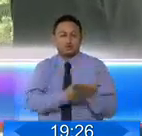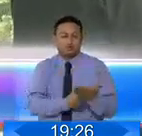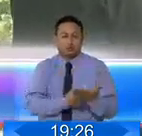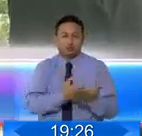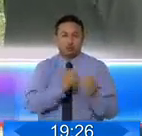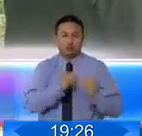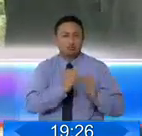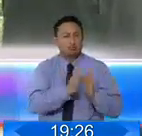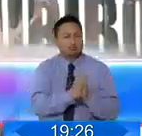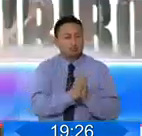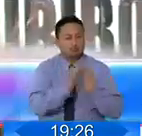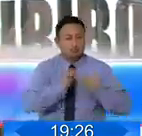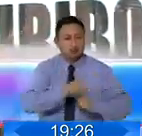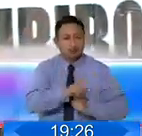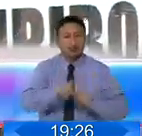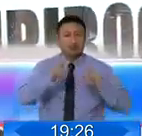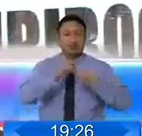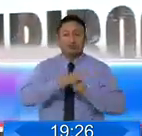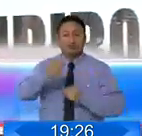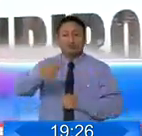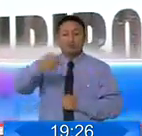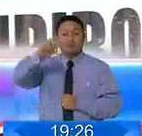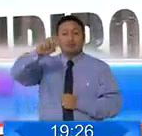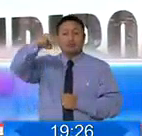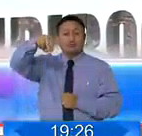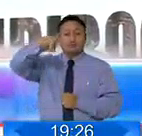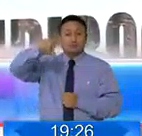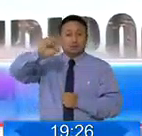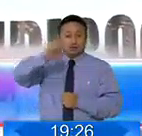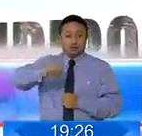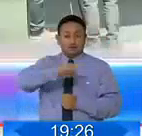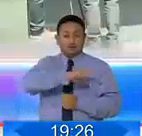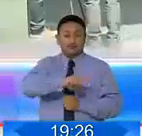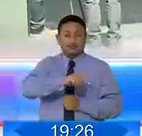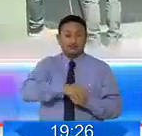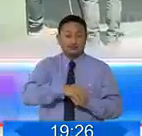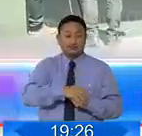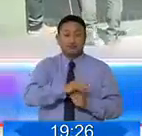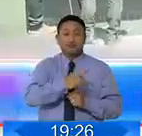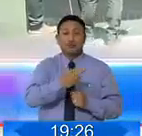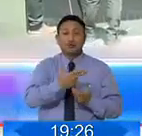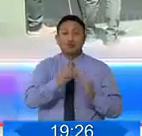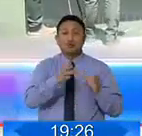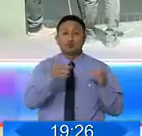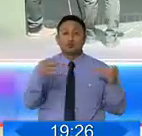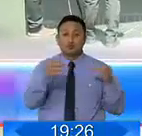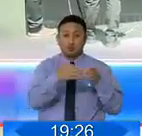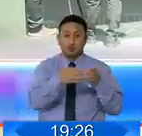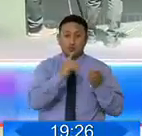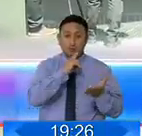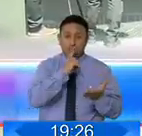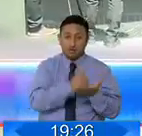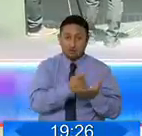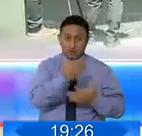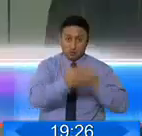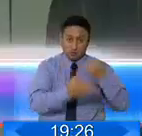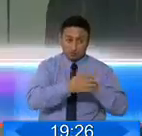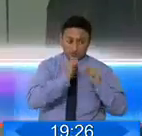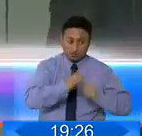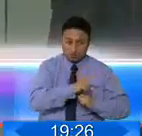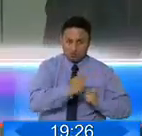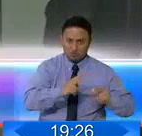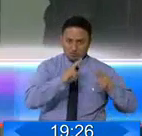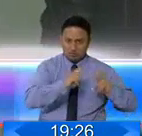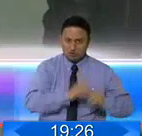a fin de solicitar que el caso González y otros sea investigado por la Mesa de Verdad y Justicia, que se creó para procesar denuncias de personas